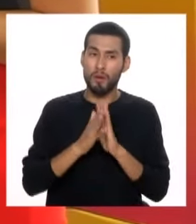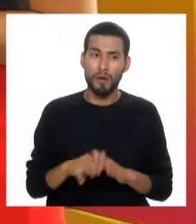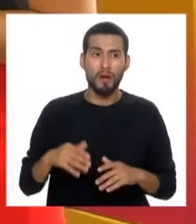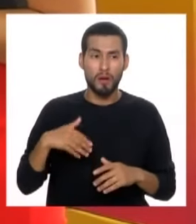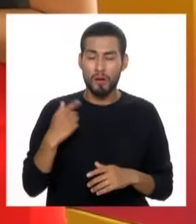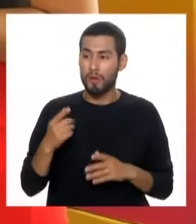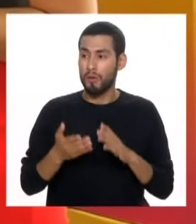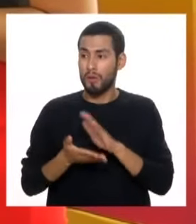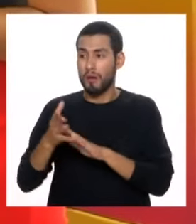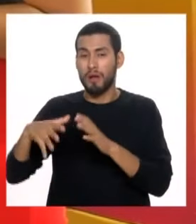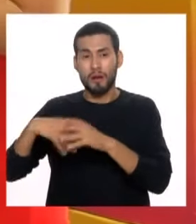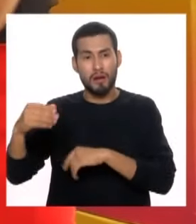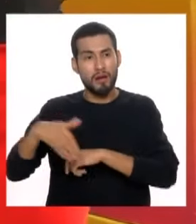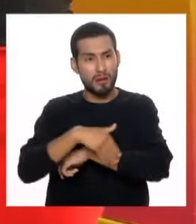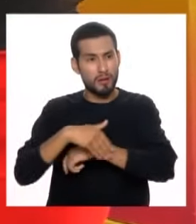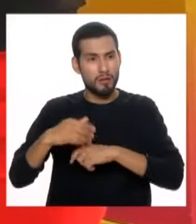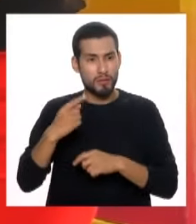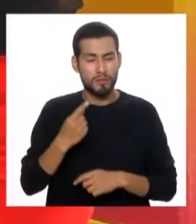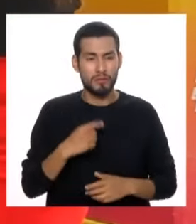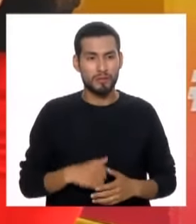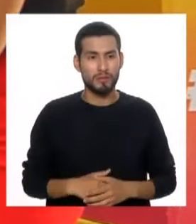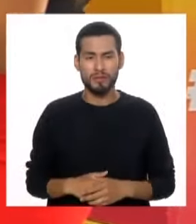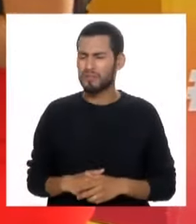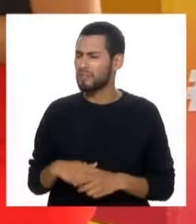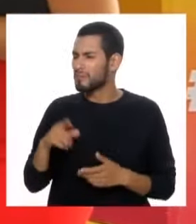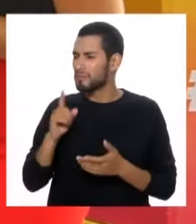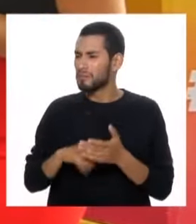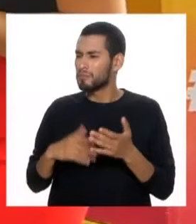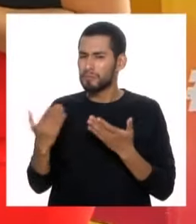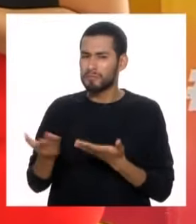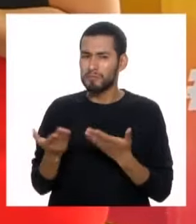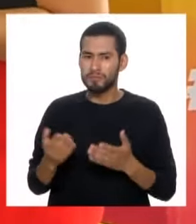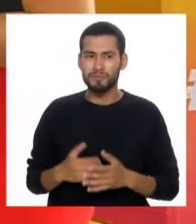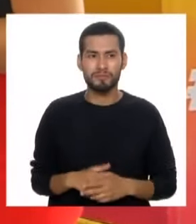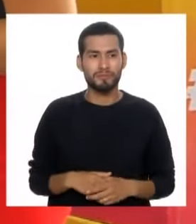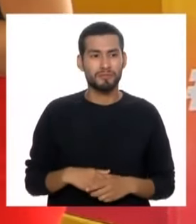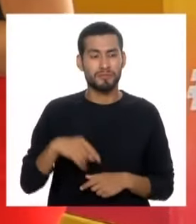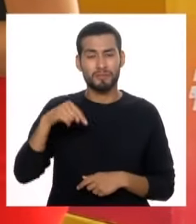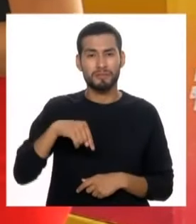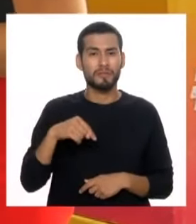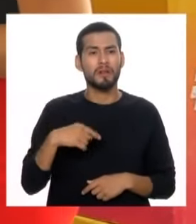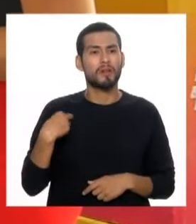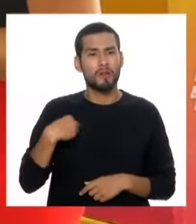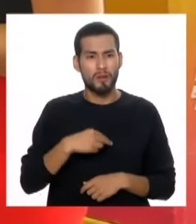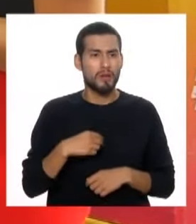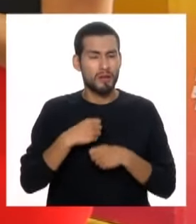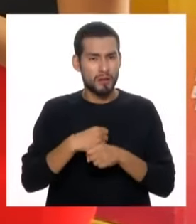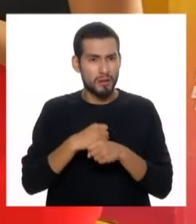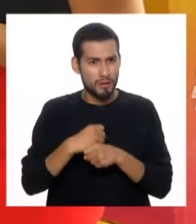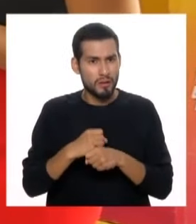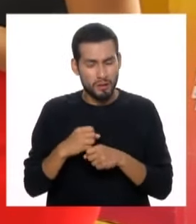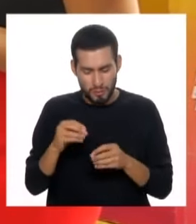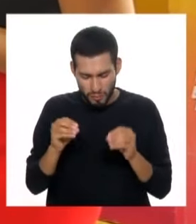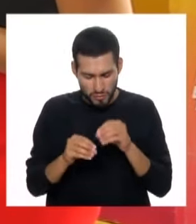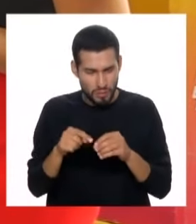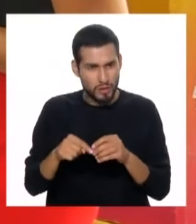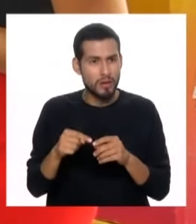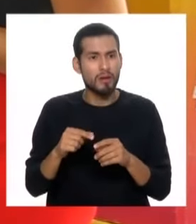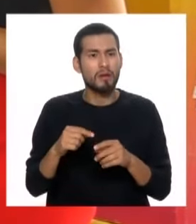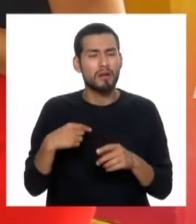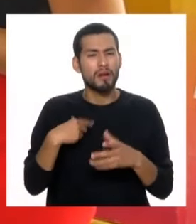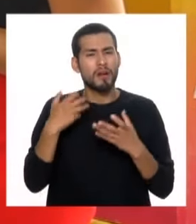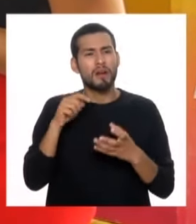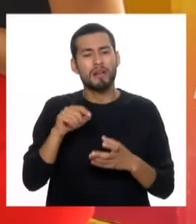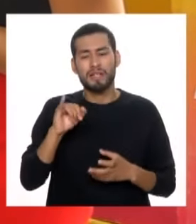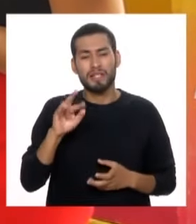de salir solas a las calles. ¿Y en este sentido en qué consiste? Bueno, y actualmente todavía nos encontramos en la fase de prototipo. Estamos queriendo